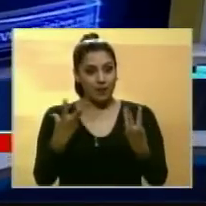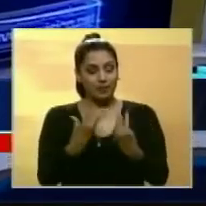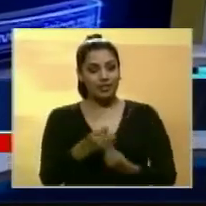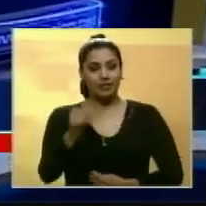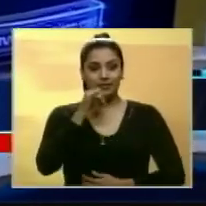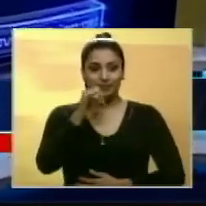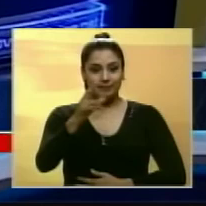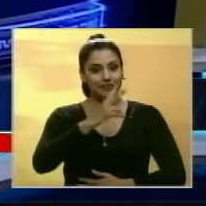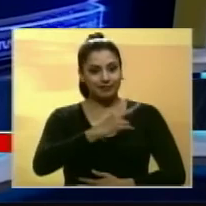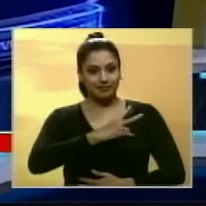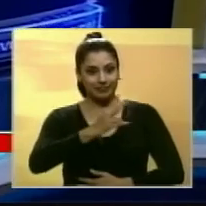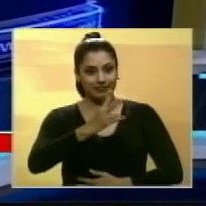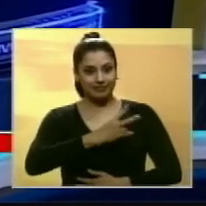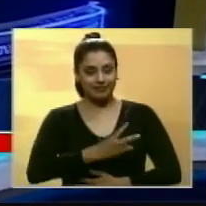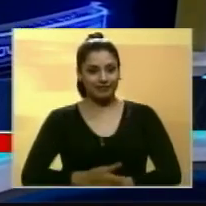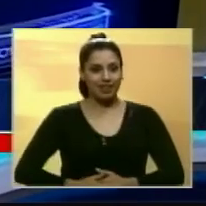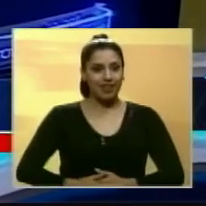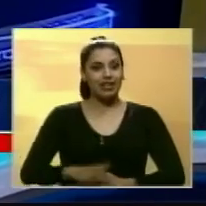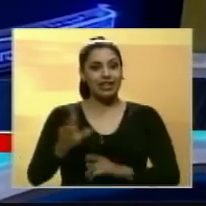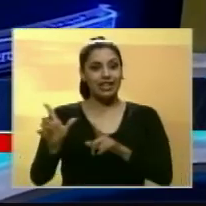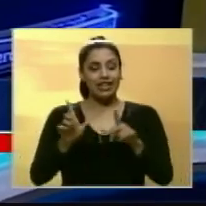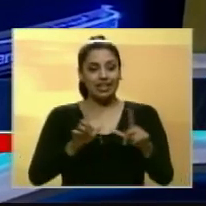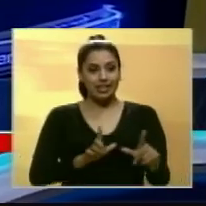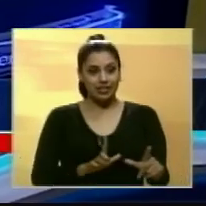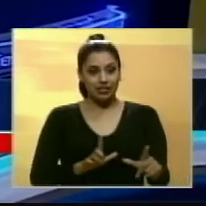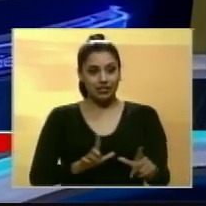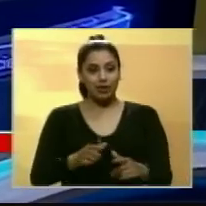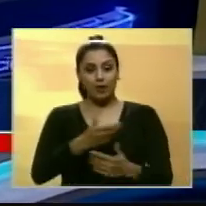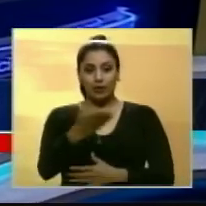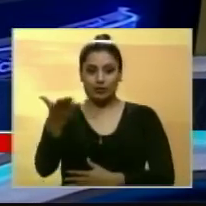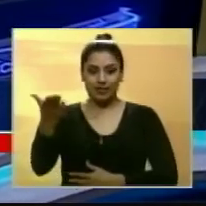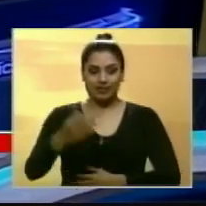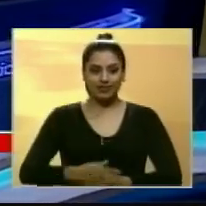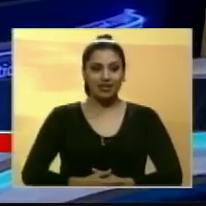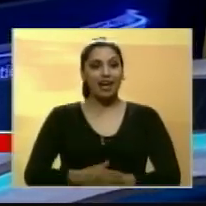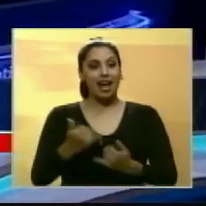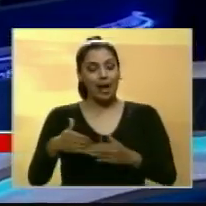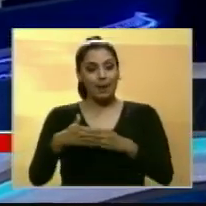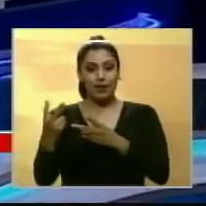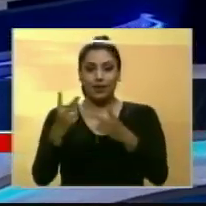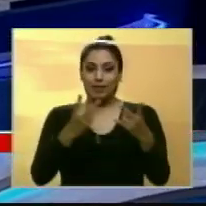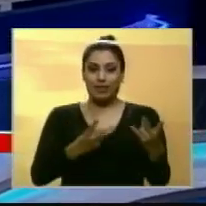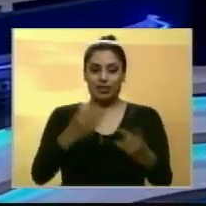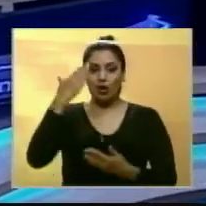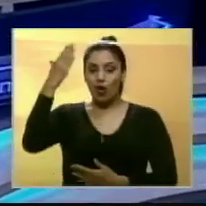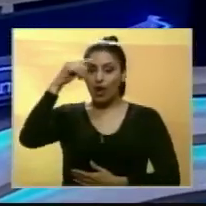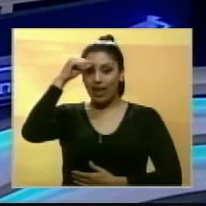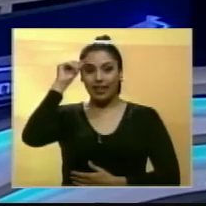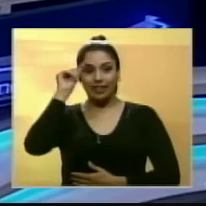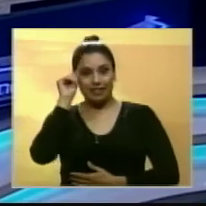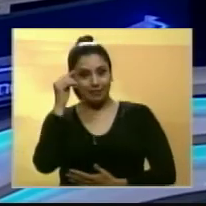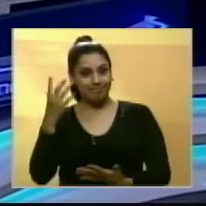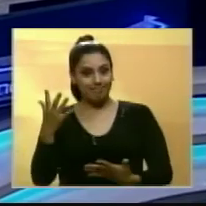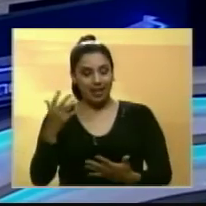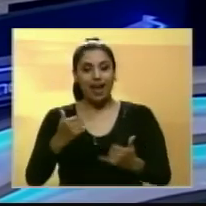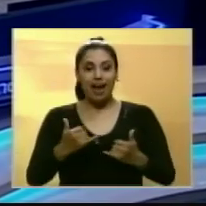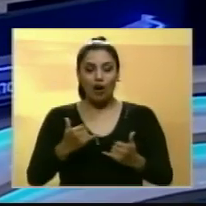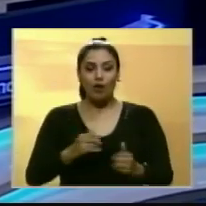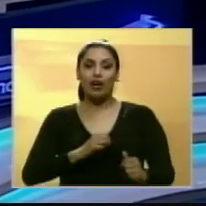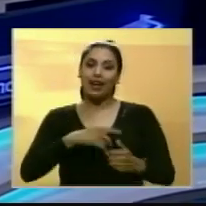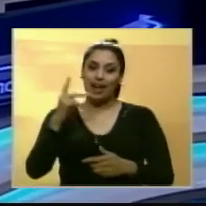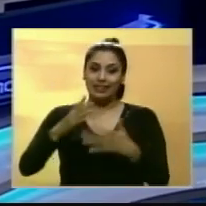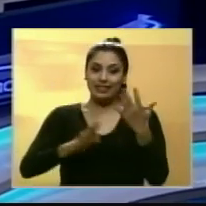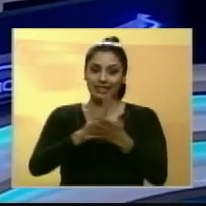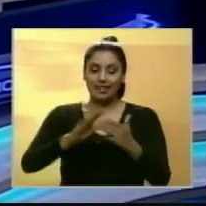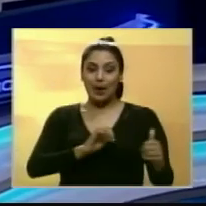en la presente emisión de su noticiero Venevisión. Ya estamos listos para ustedes. Amigos, bienvenidos. Hola, Endrina. Vamos entonces a